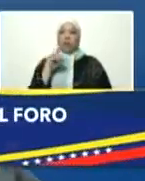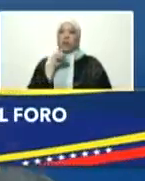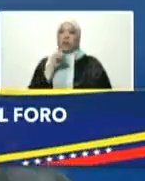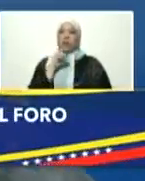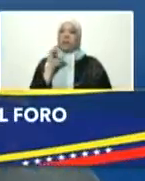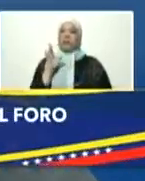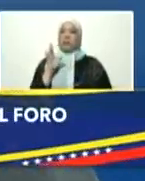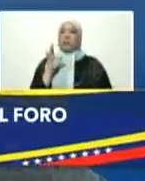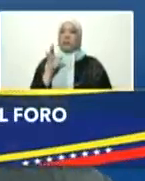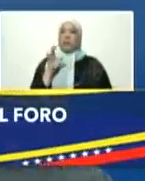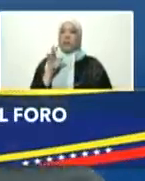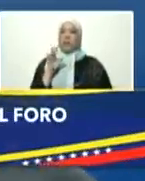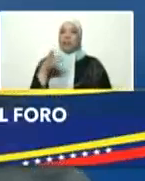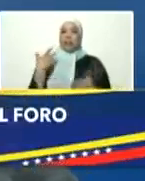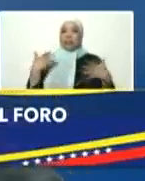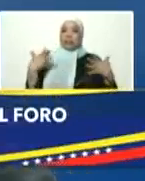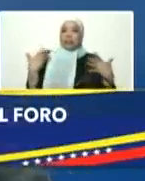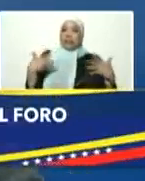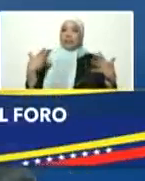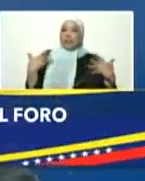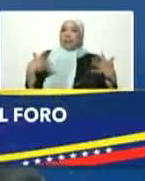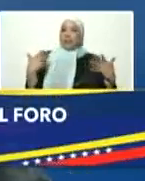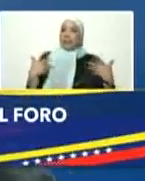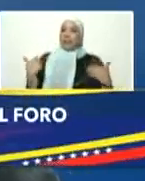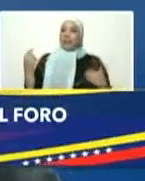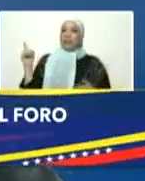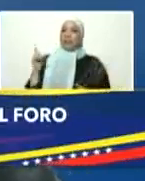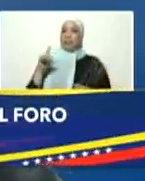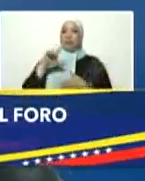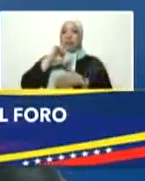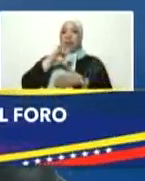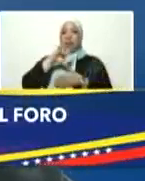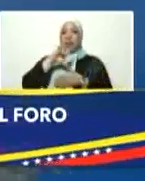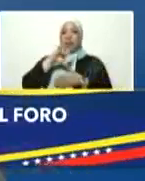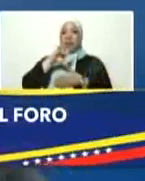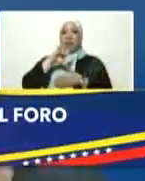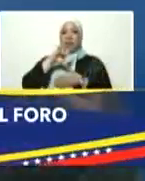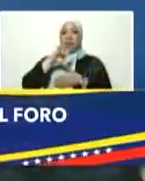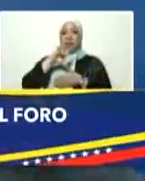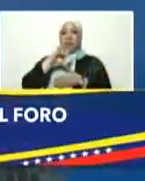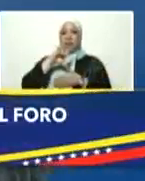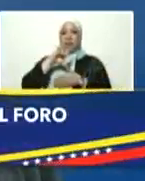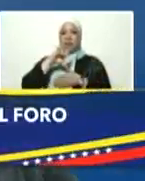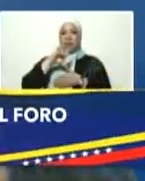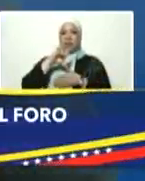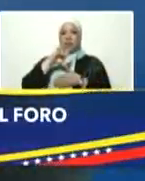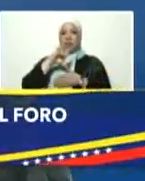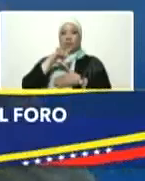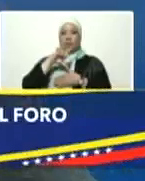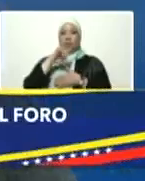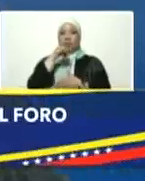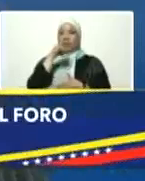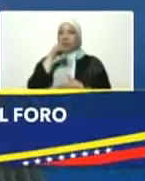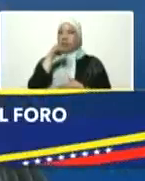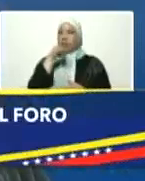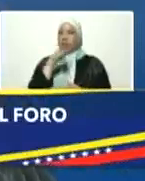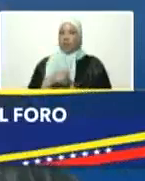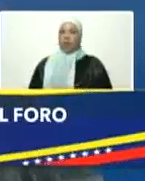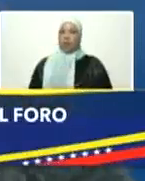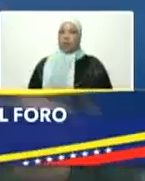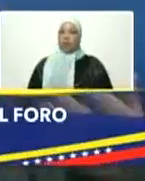sencillo, ¿no? Venir a América Latina, pues es el ejemplo, el Foro de Sao